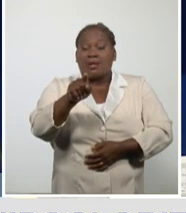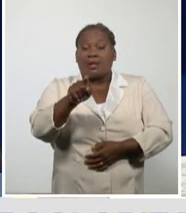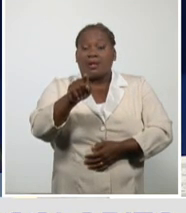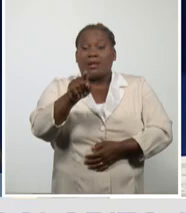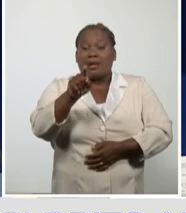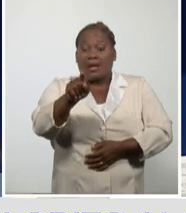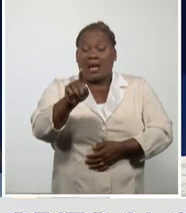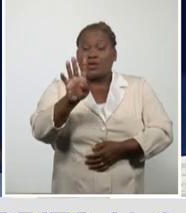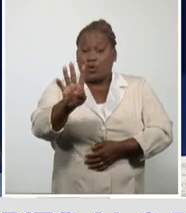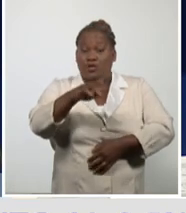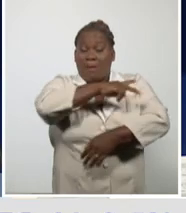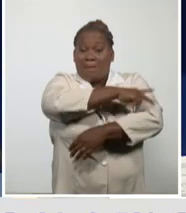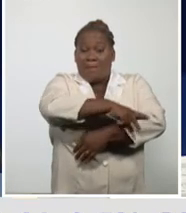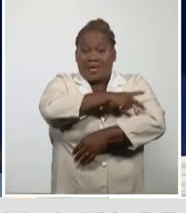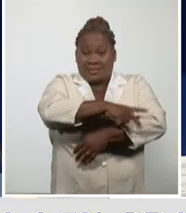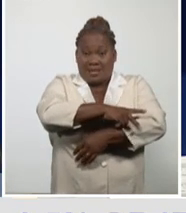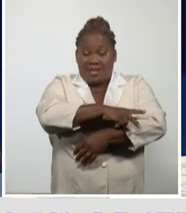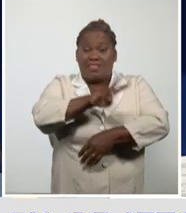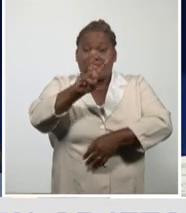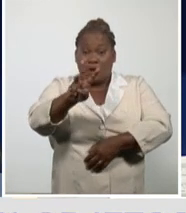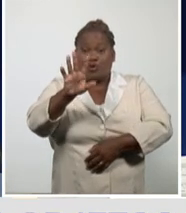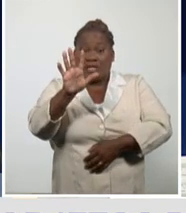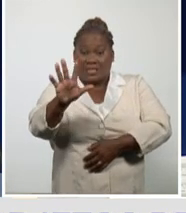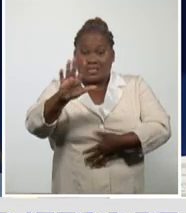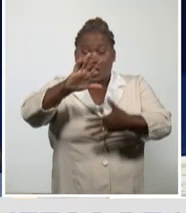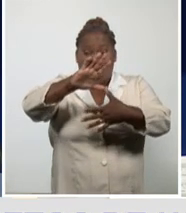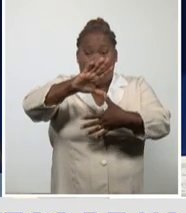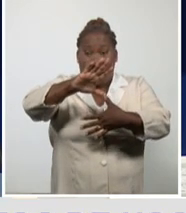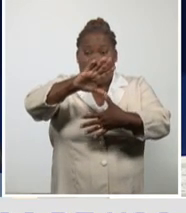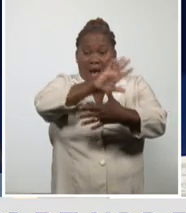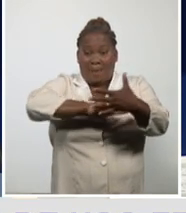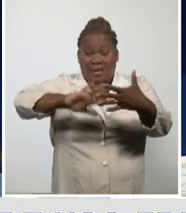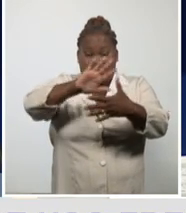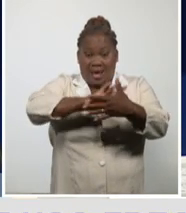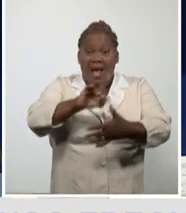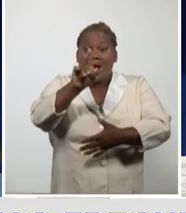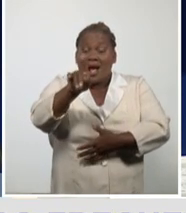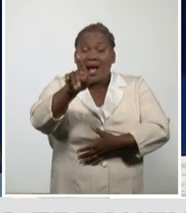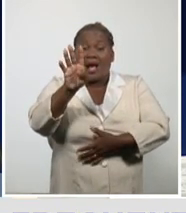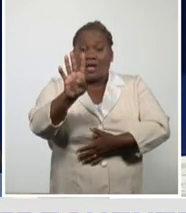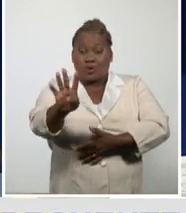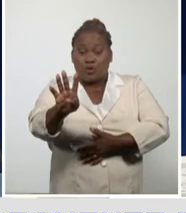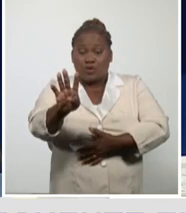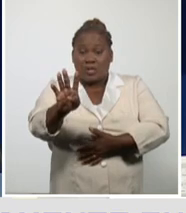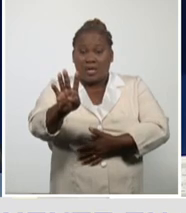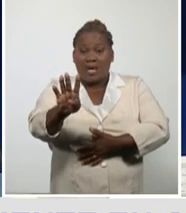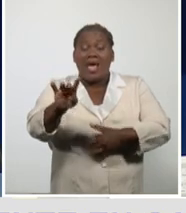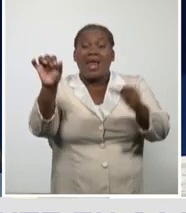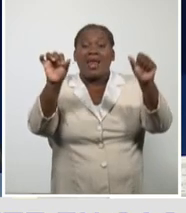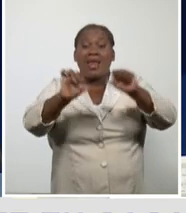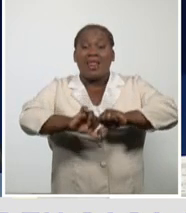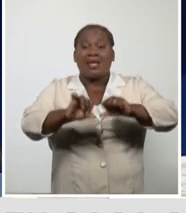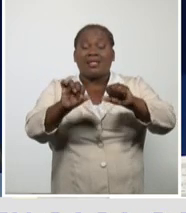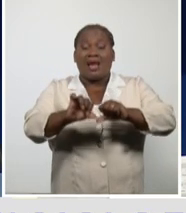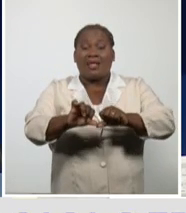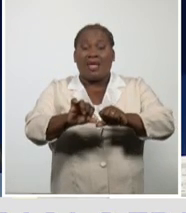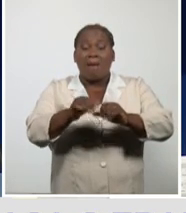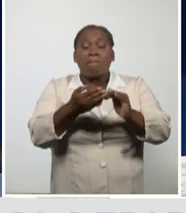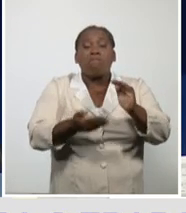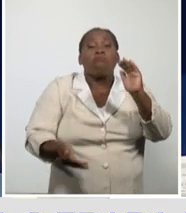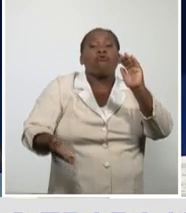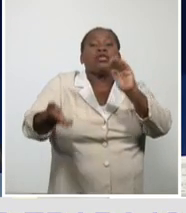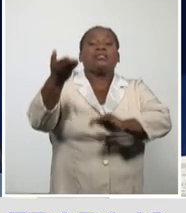14 países de los 35 que pertenecen a la región de las Américas que tienen una tasa de letalidad por encima de la tasa de